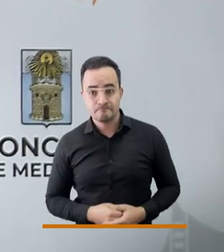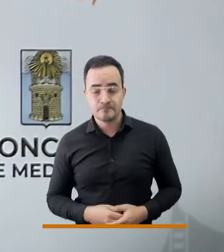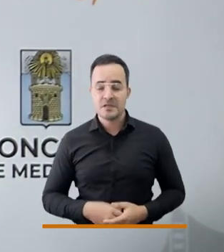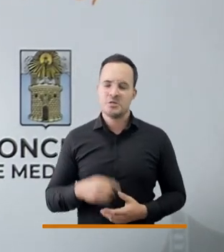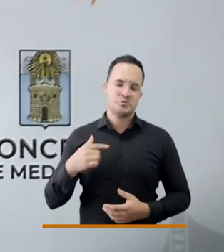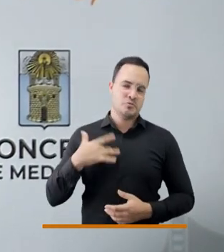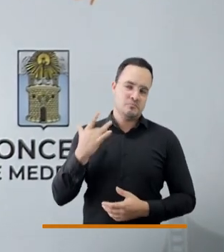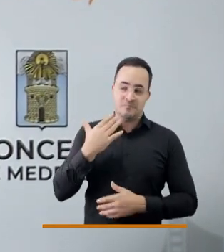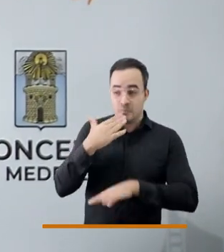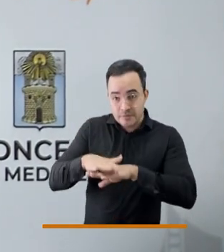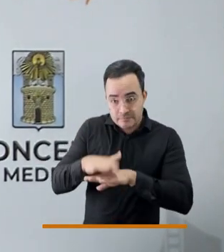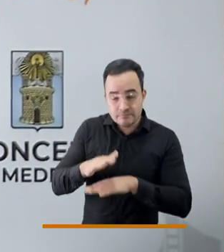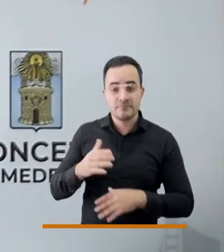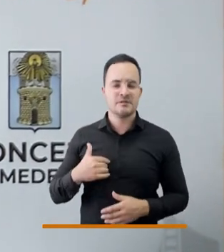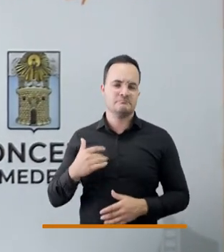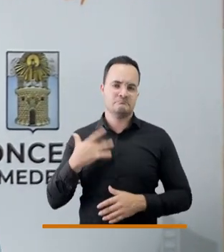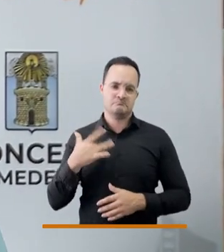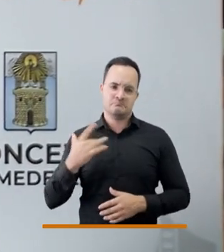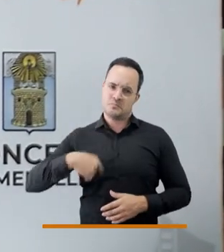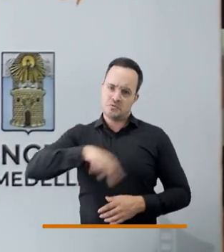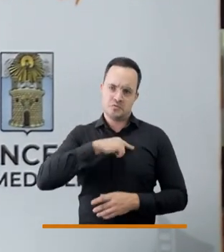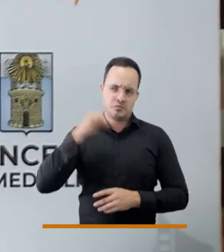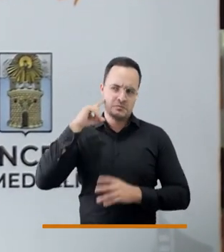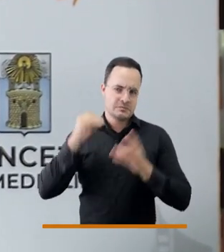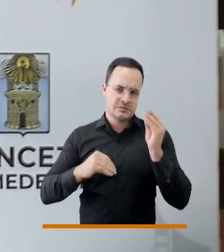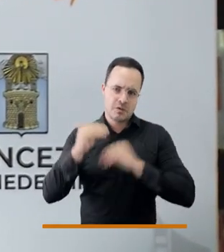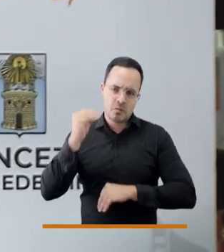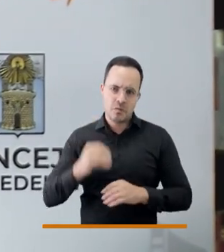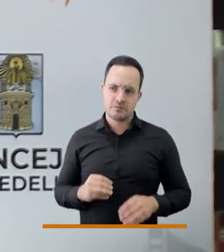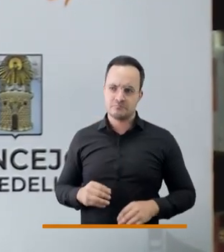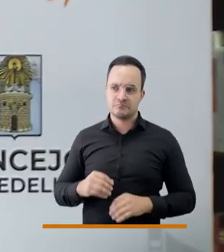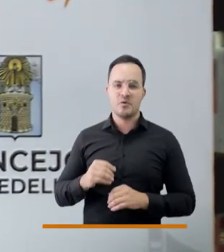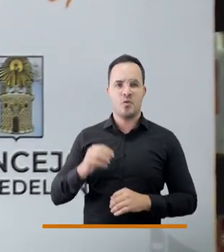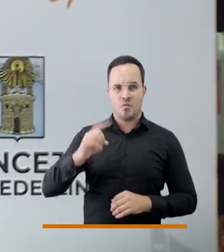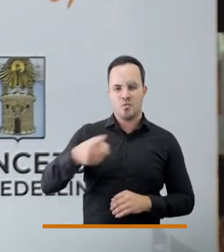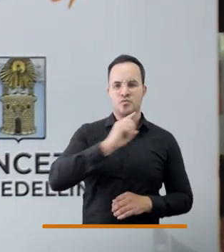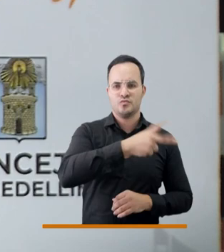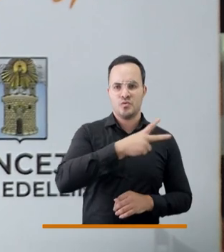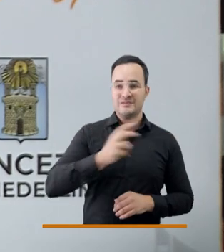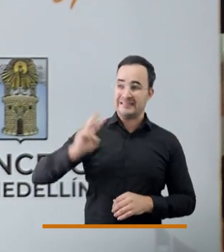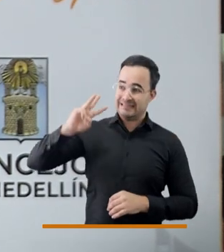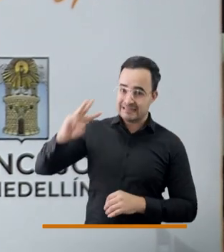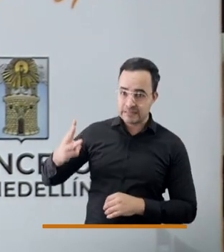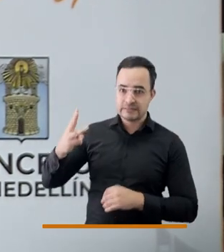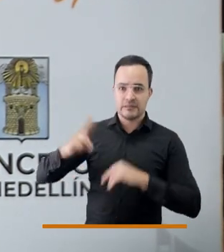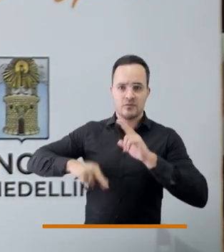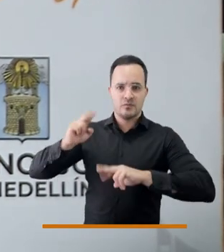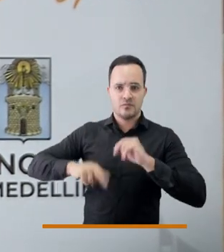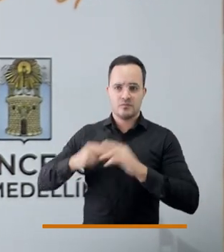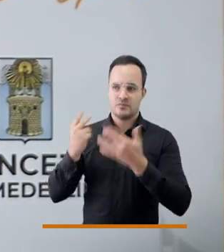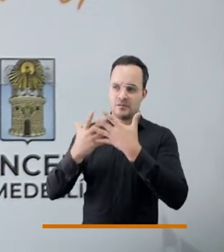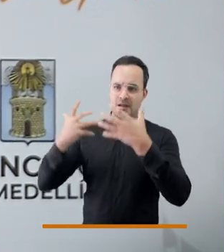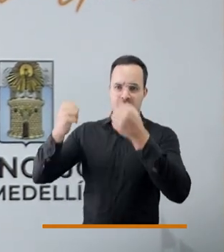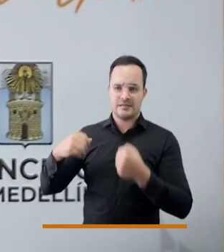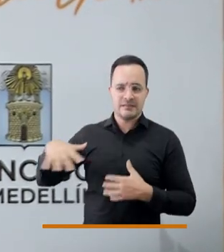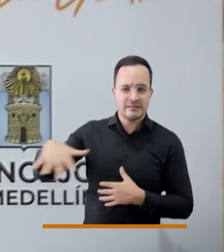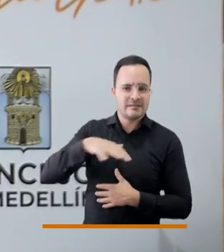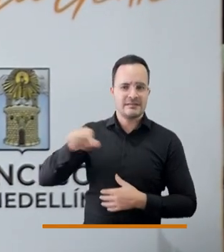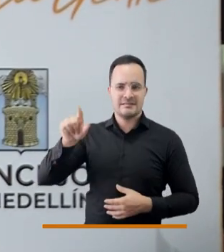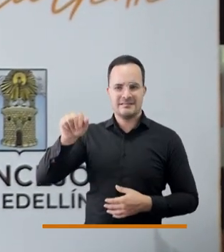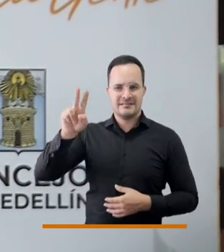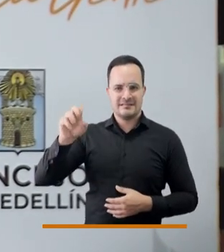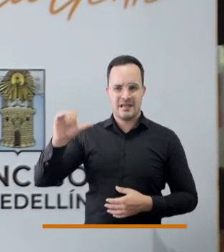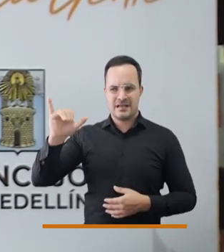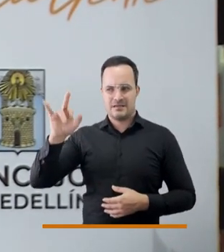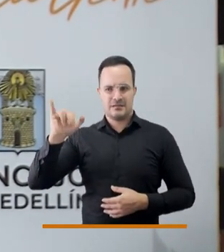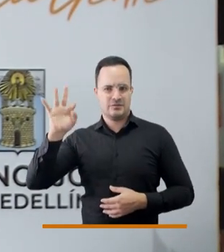Buenas tardes. No estoy de acuerdo, no estamos de acuerdo con la construcción de la tercera cárcel en Ciudad de la Nuevo Occidente, en San